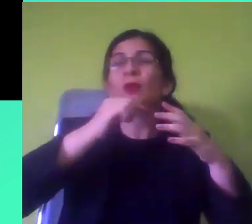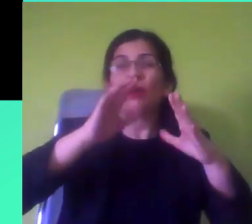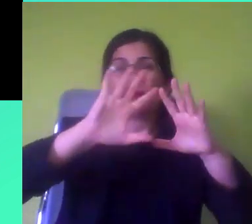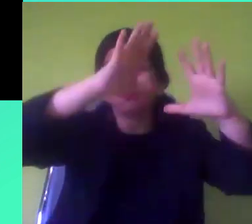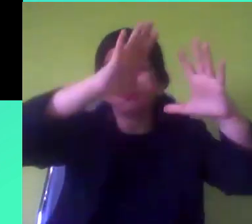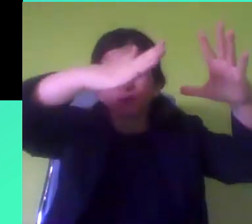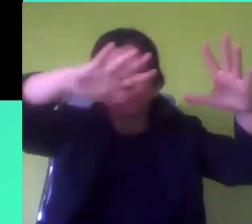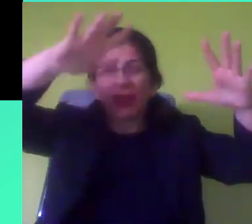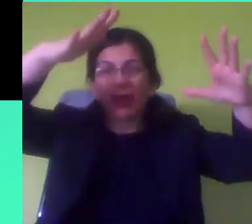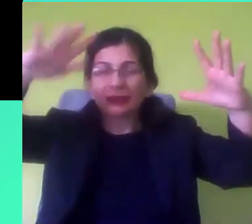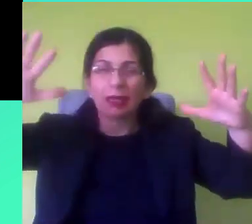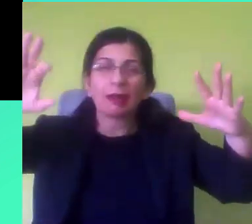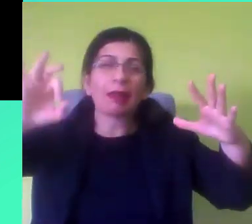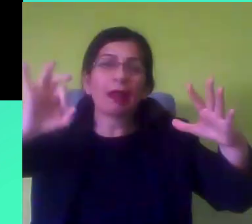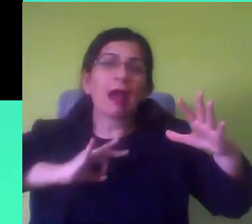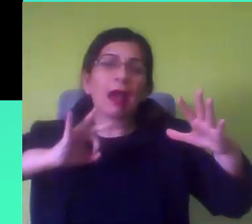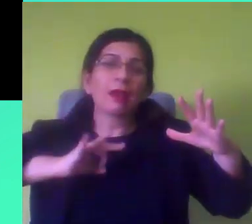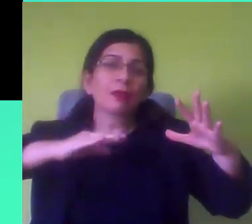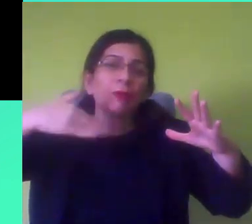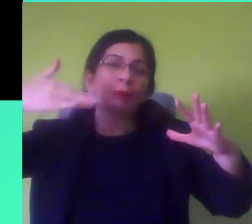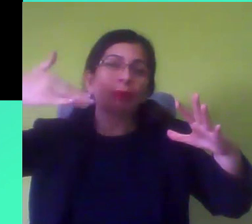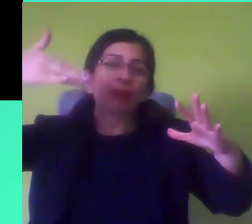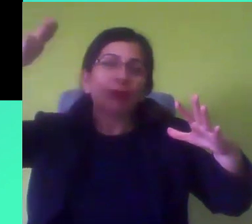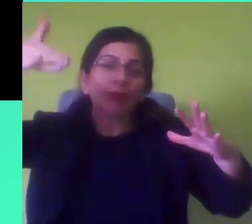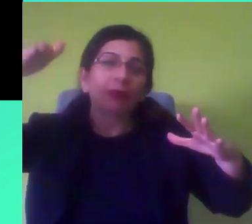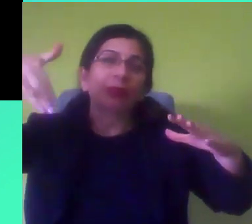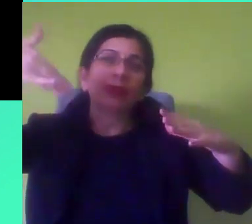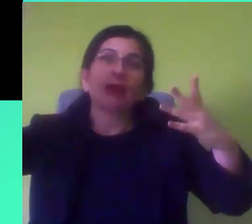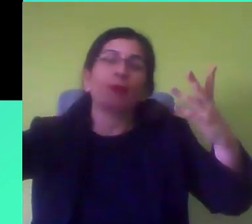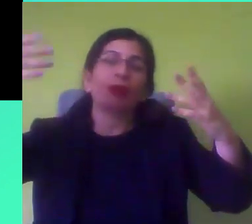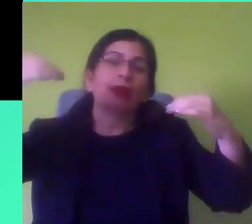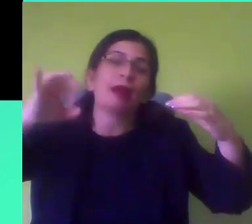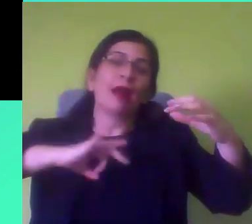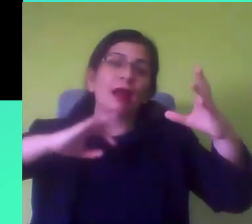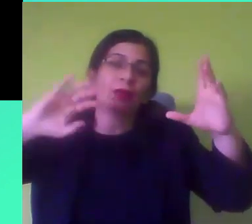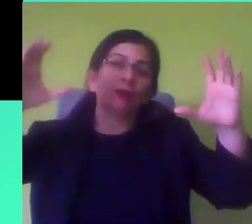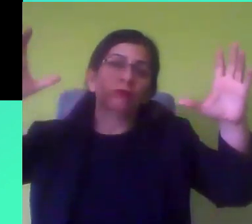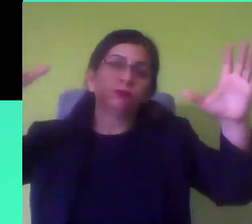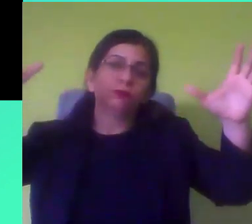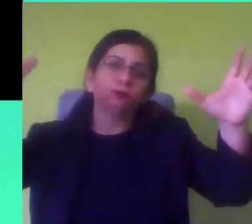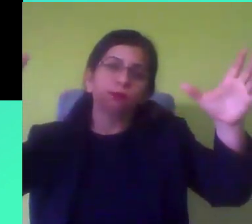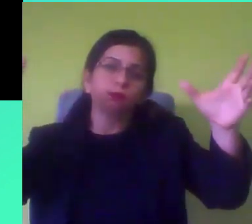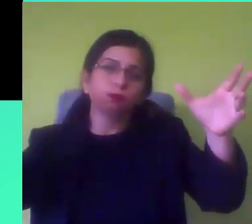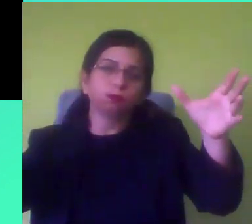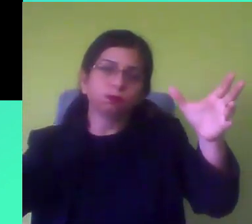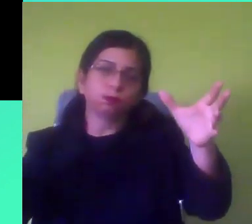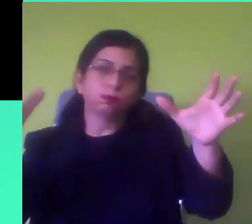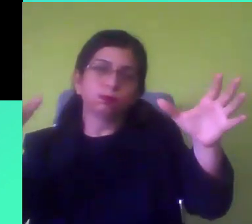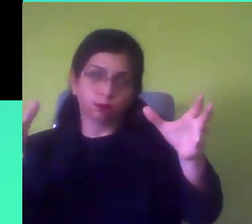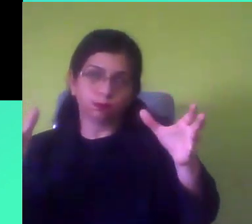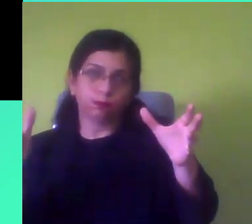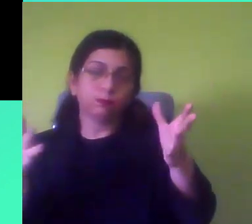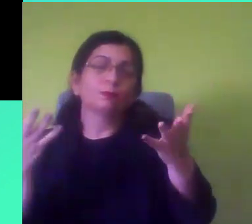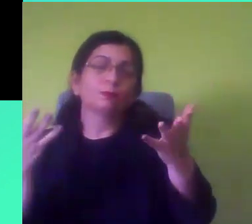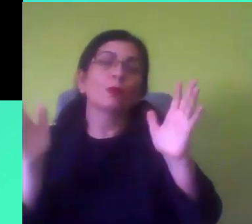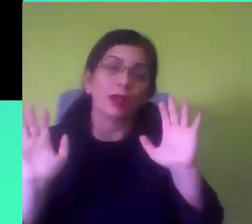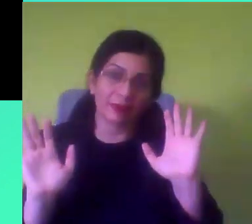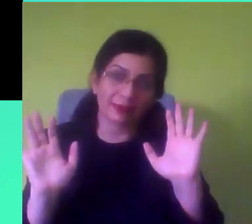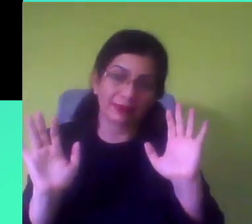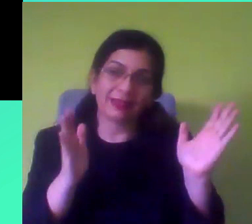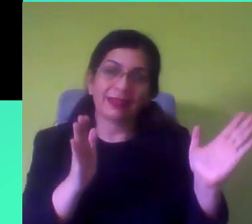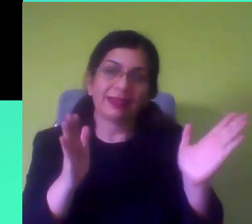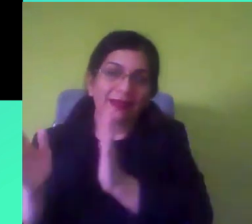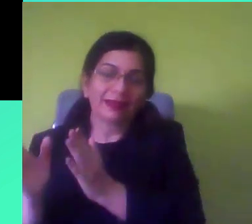descubiertos disminuya en el tiempo. Aquellos glaciares cubiertos, como vimos al principio, que tienen la posibilidad de cubrirse con una capa de